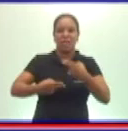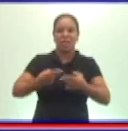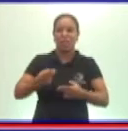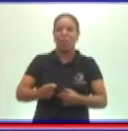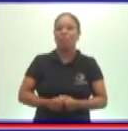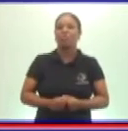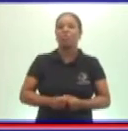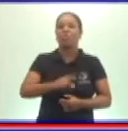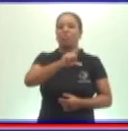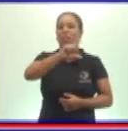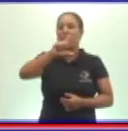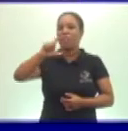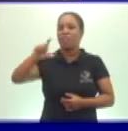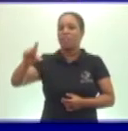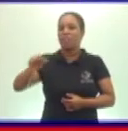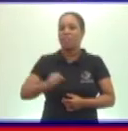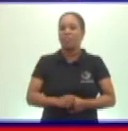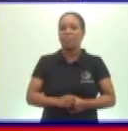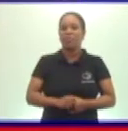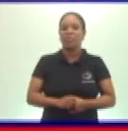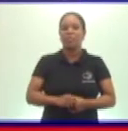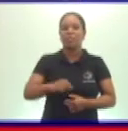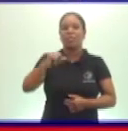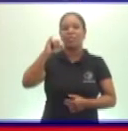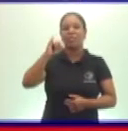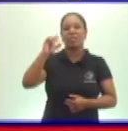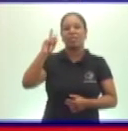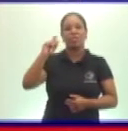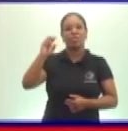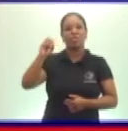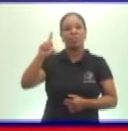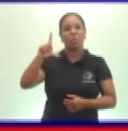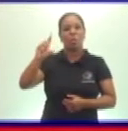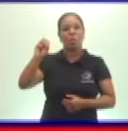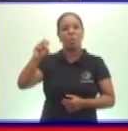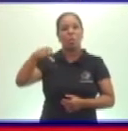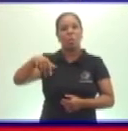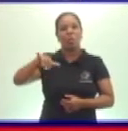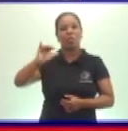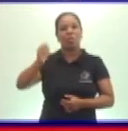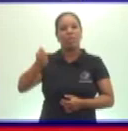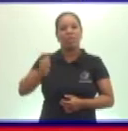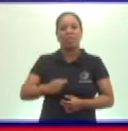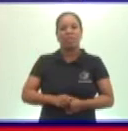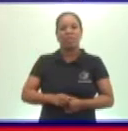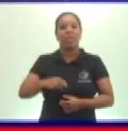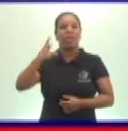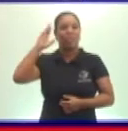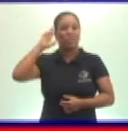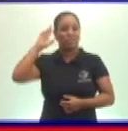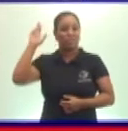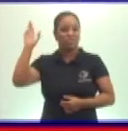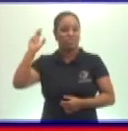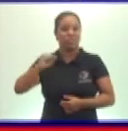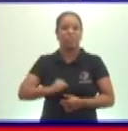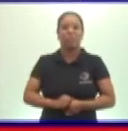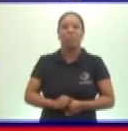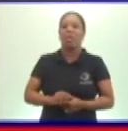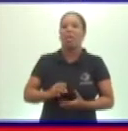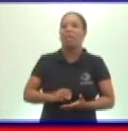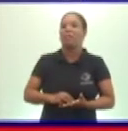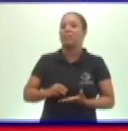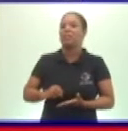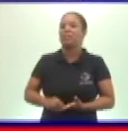la definición de ideología. La ideología supone ideología revolucionaria, en tanto si